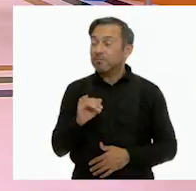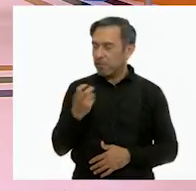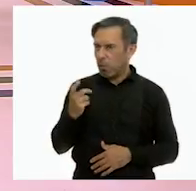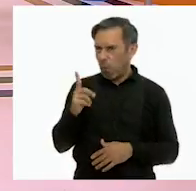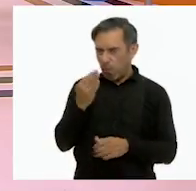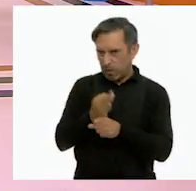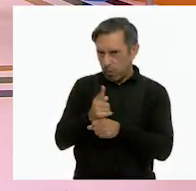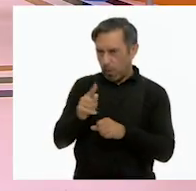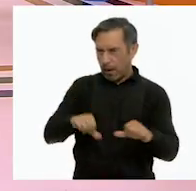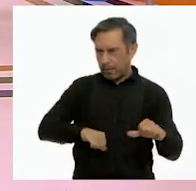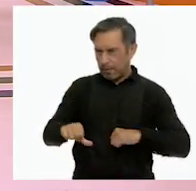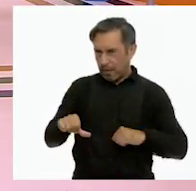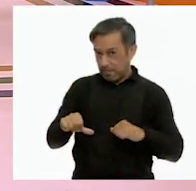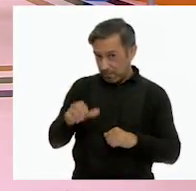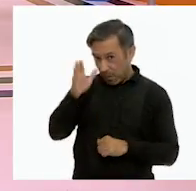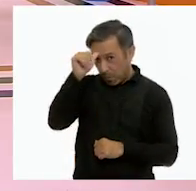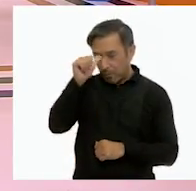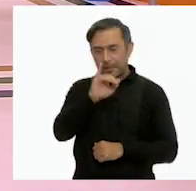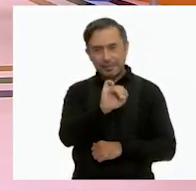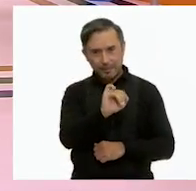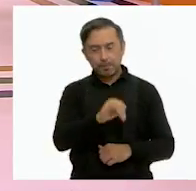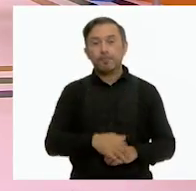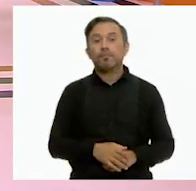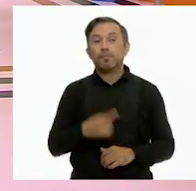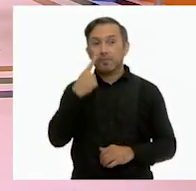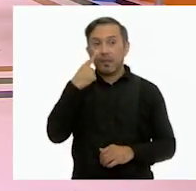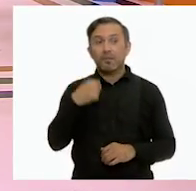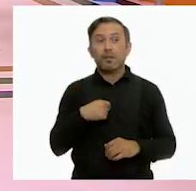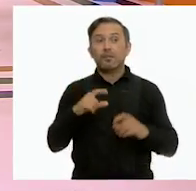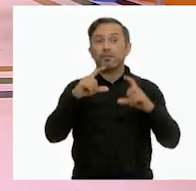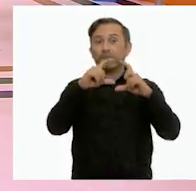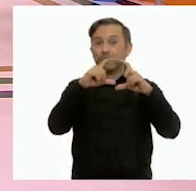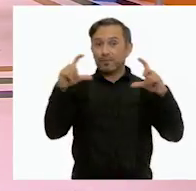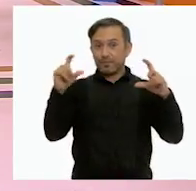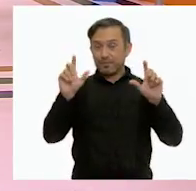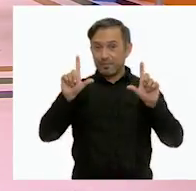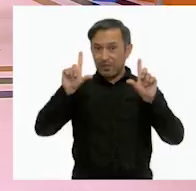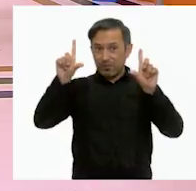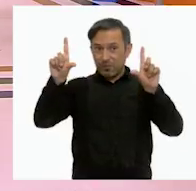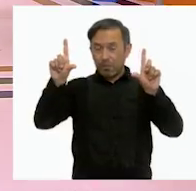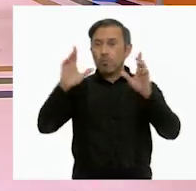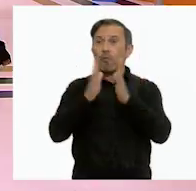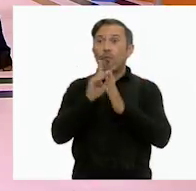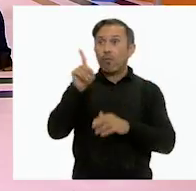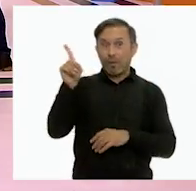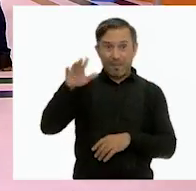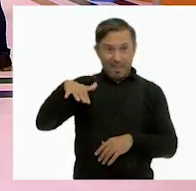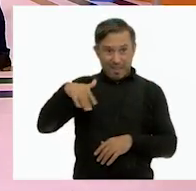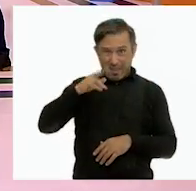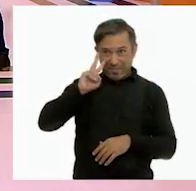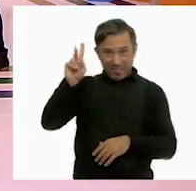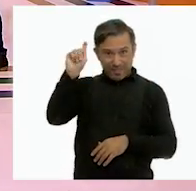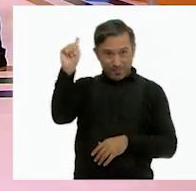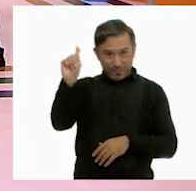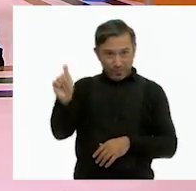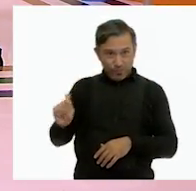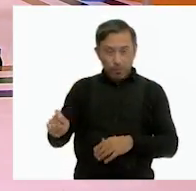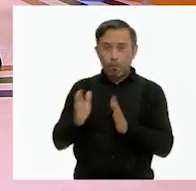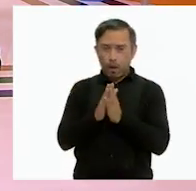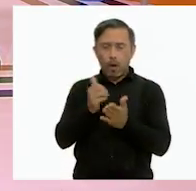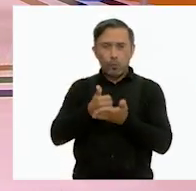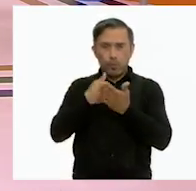Sí. Vamos a colocar estos letreros. Pero, ¿me ayudas borrando todo lo que escribimos en el pizarrón, por